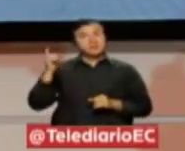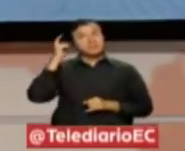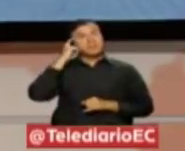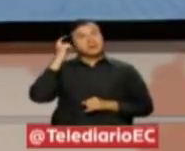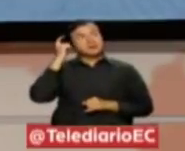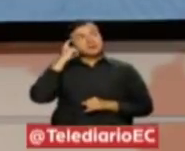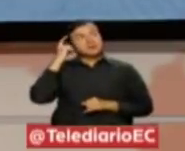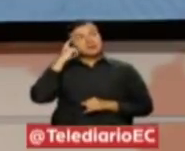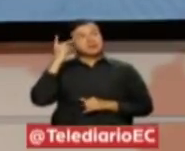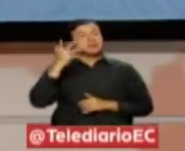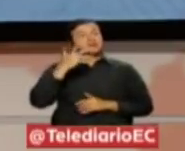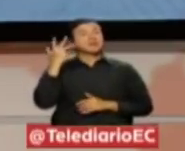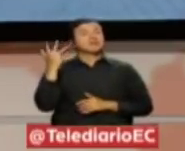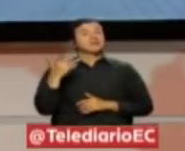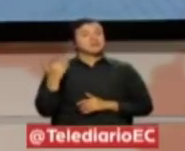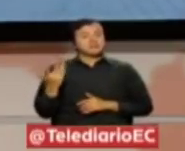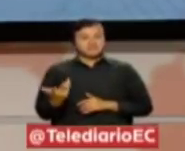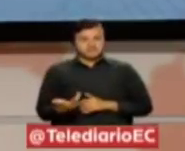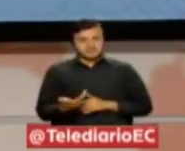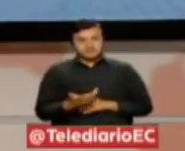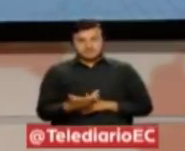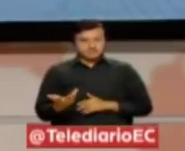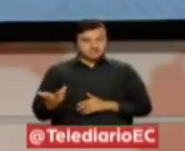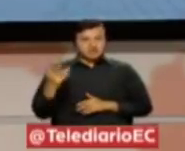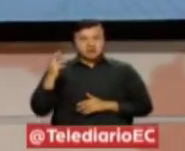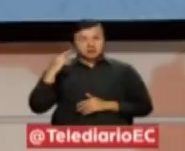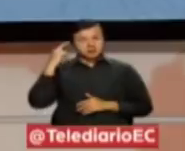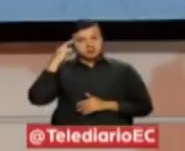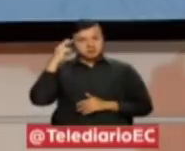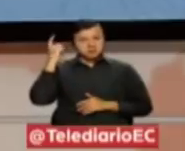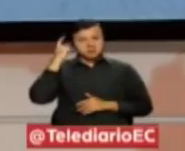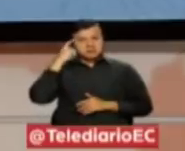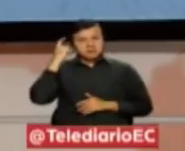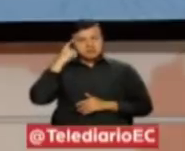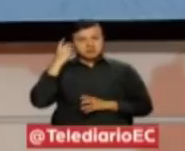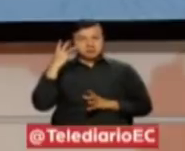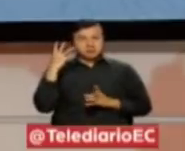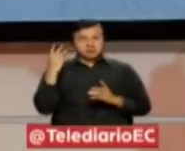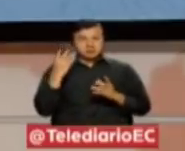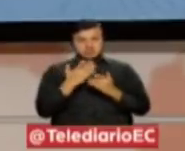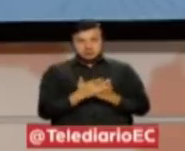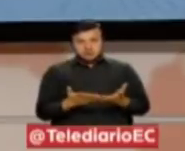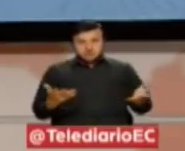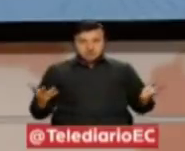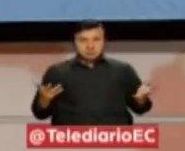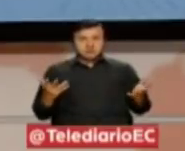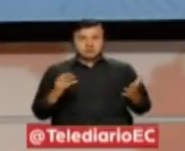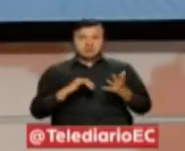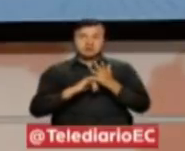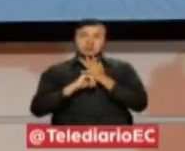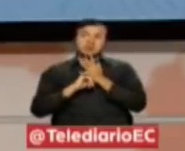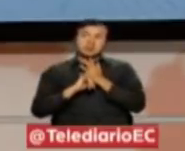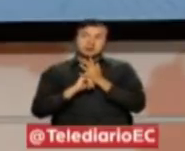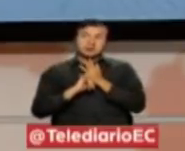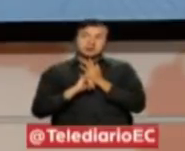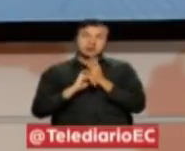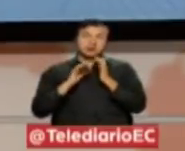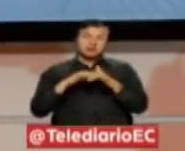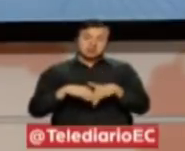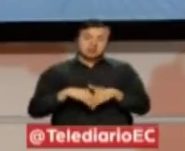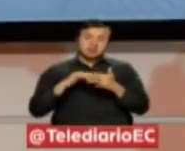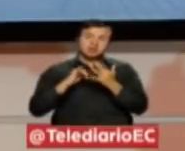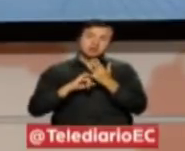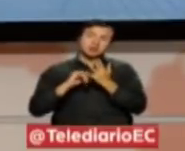no puede seguir secuestrado por una lógica en la que aparentemente estaríamos dependiendo de la crisis o